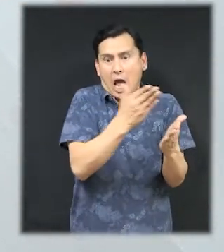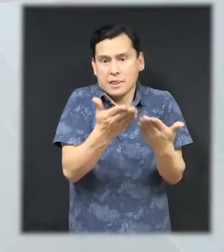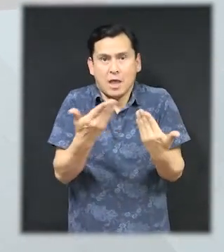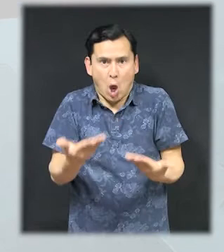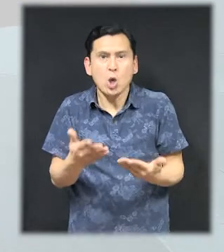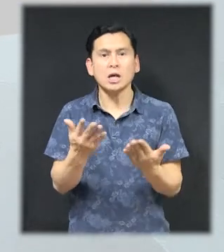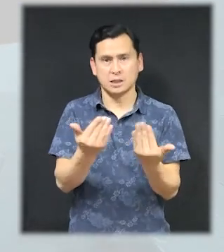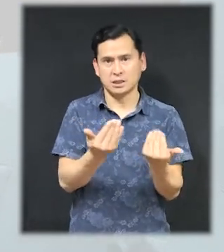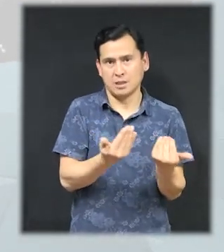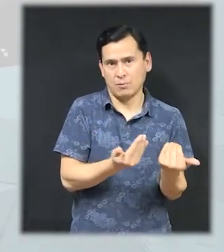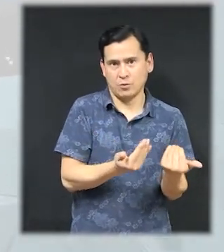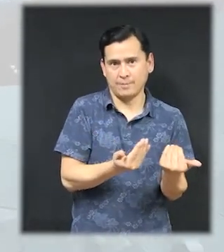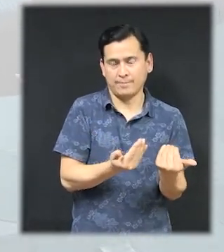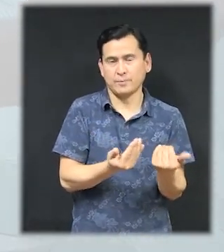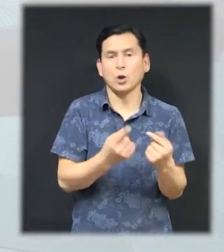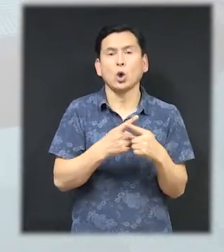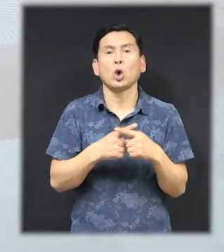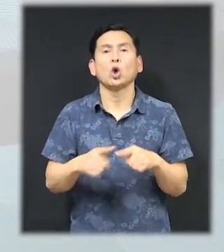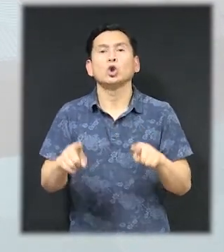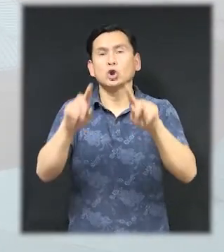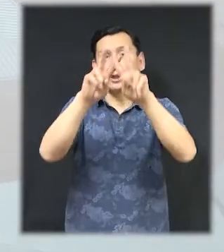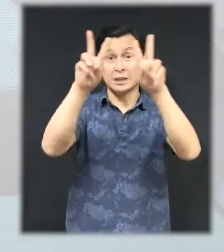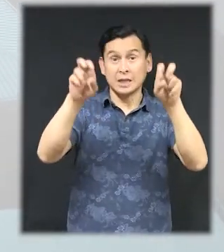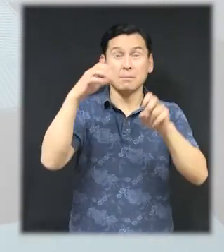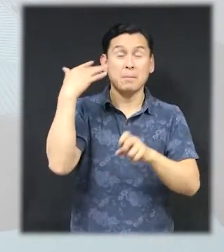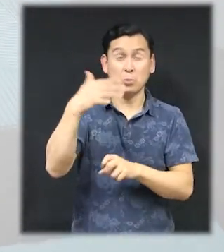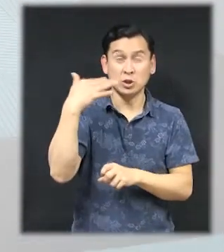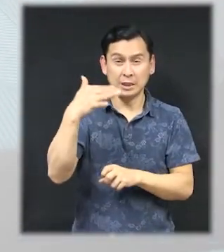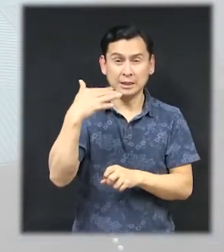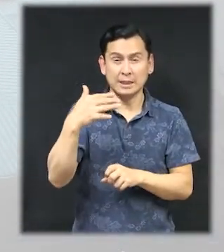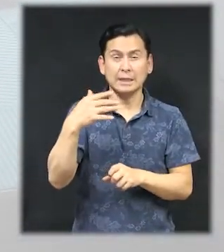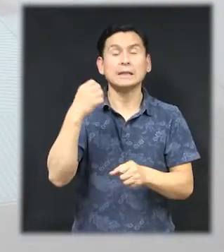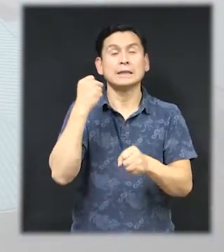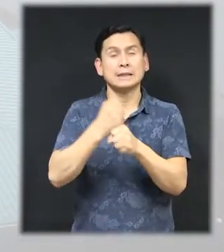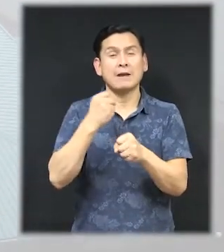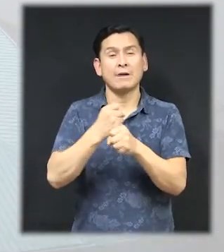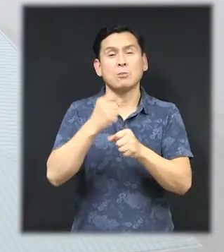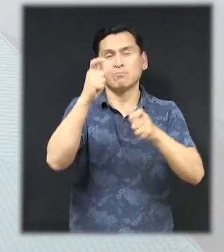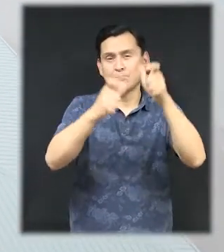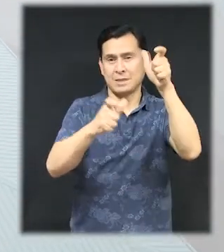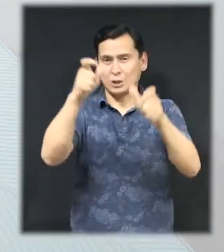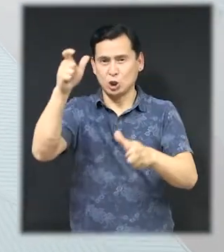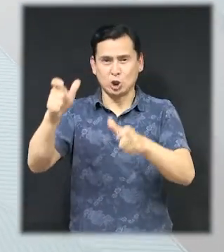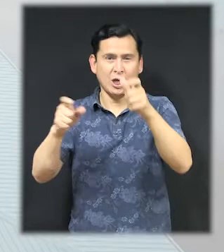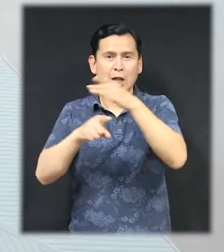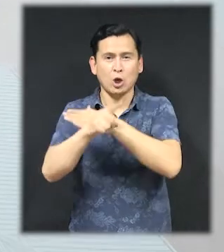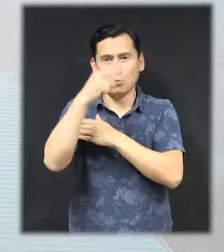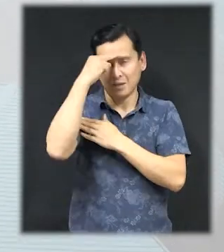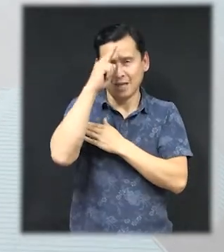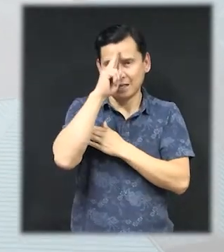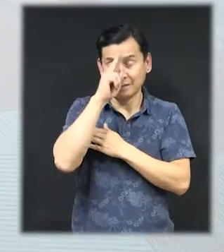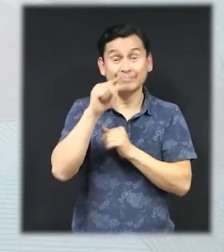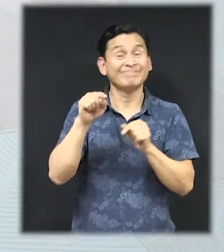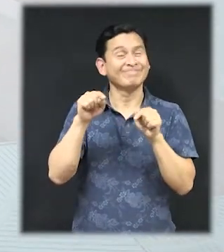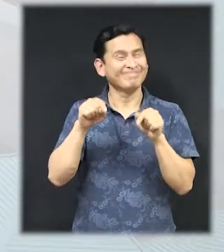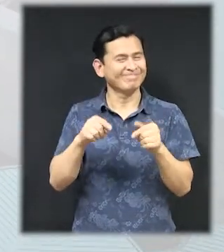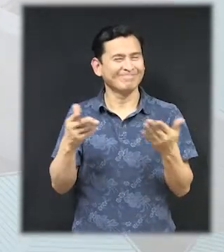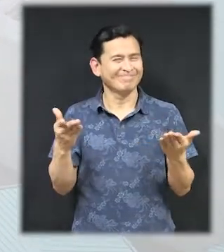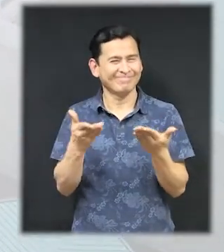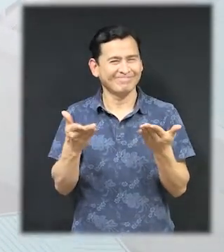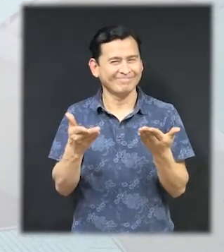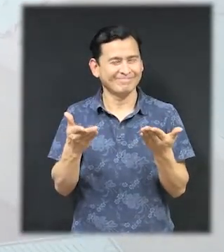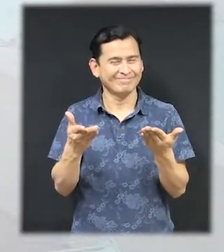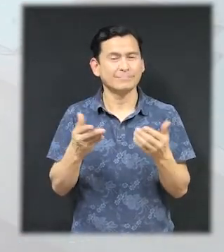contratas, 110 son suplencias, 72 reemplazos y 185 honorarios.